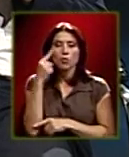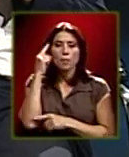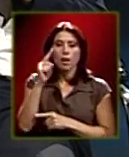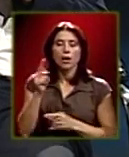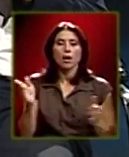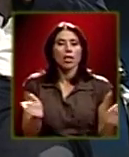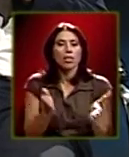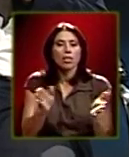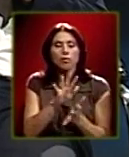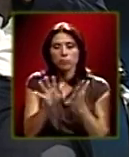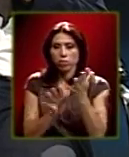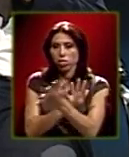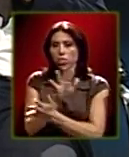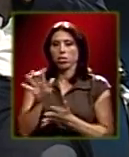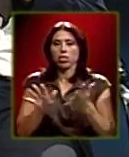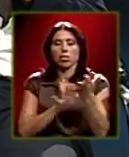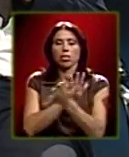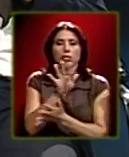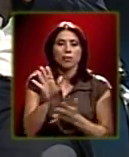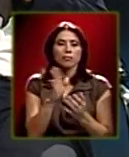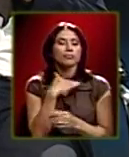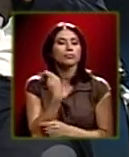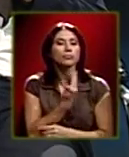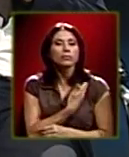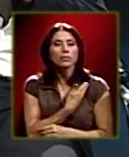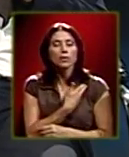nuestra verdaderamente ya